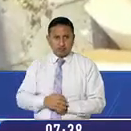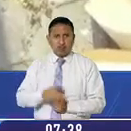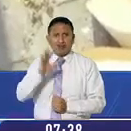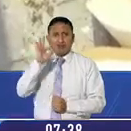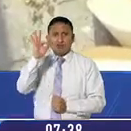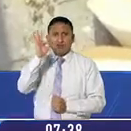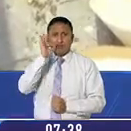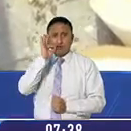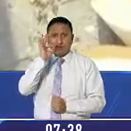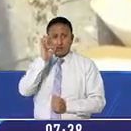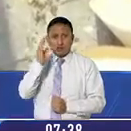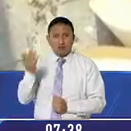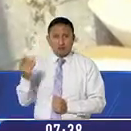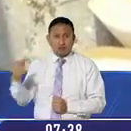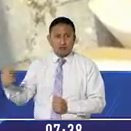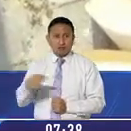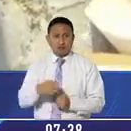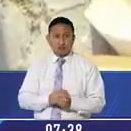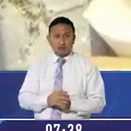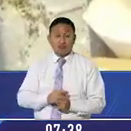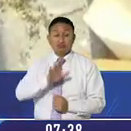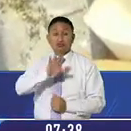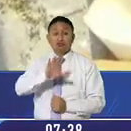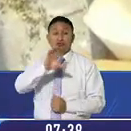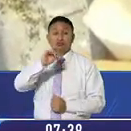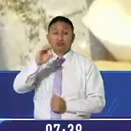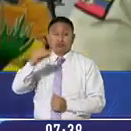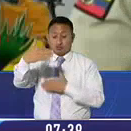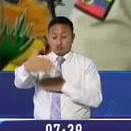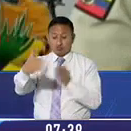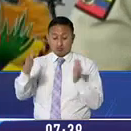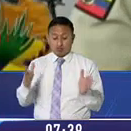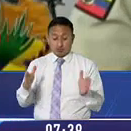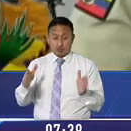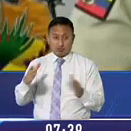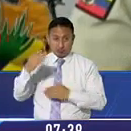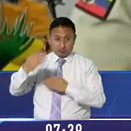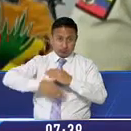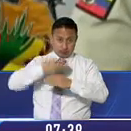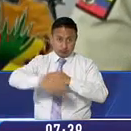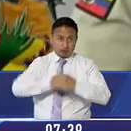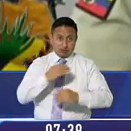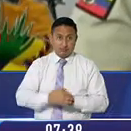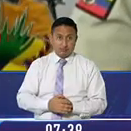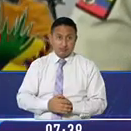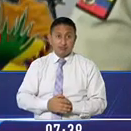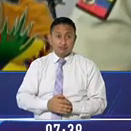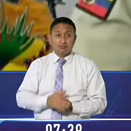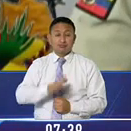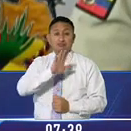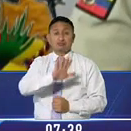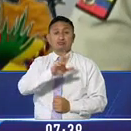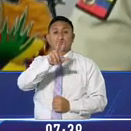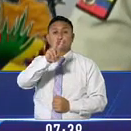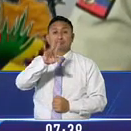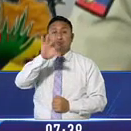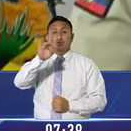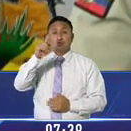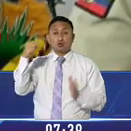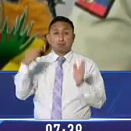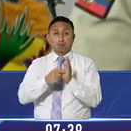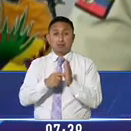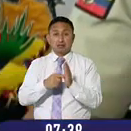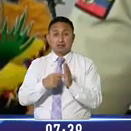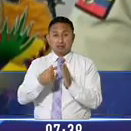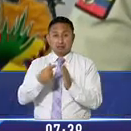se encontraban envueltos en 500 paquetes tipo ladrillo. Los indicios, 528 mil gramos de marihuana, un arma de